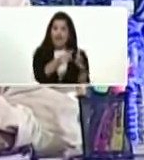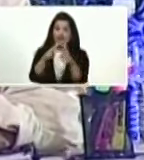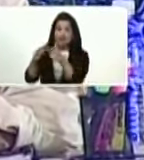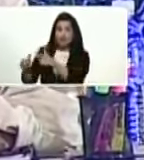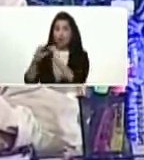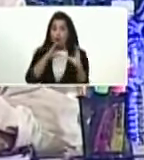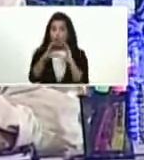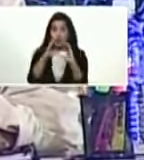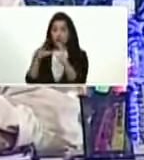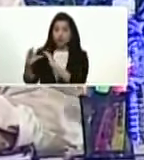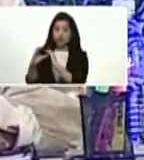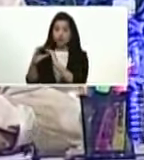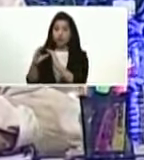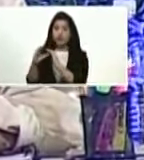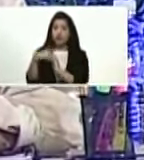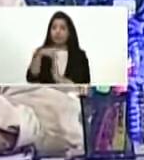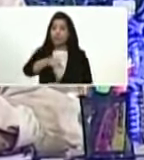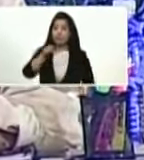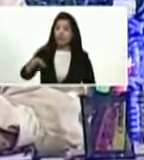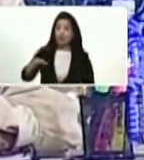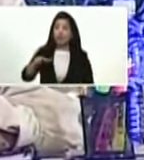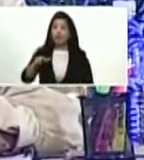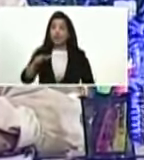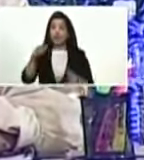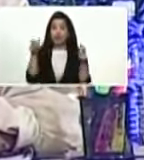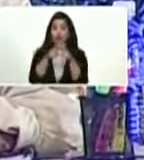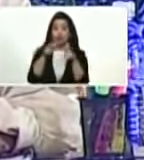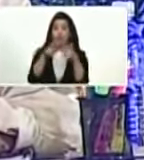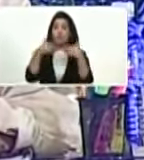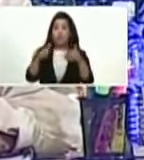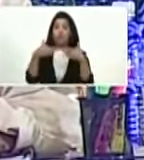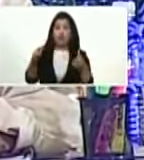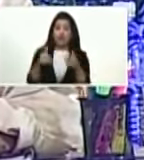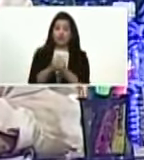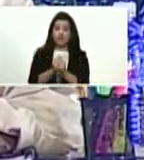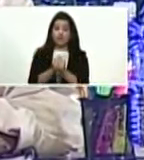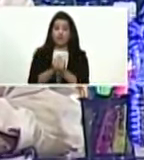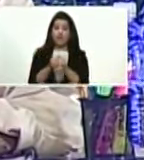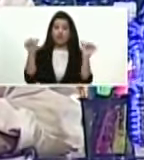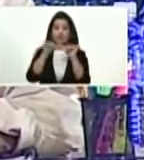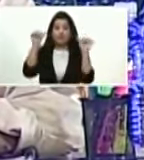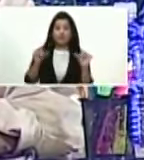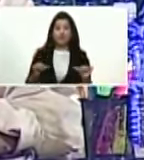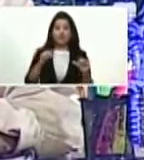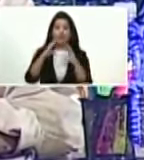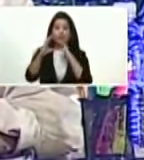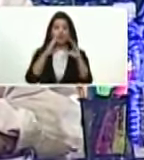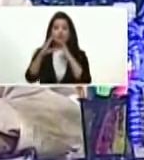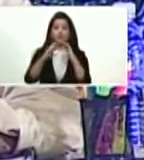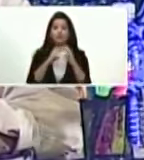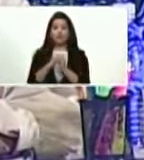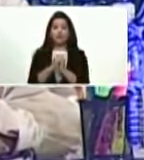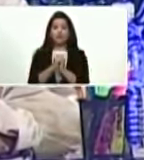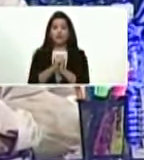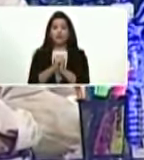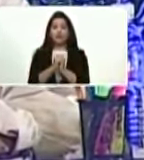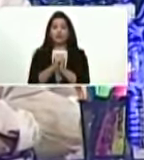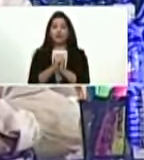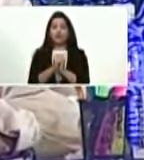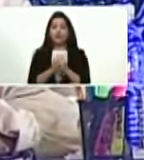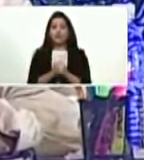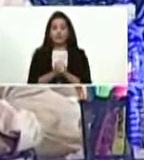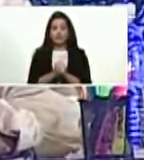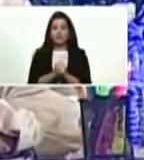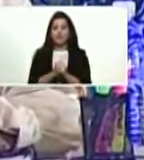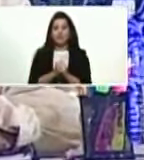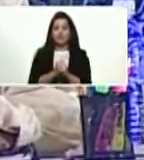comunicacionales de creadores, creativos del movimiento popular, del sistema de comunicación bolivariano, todo